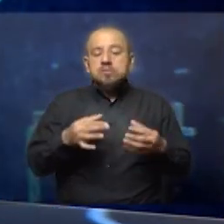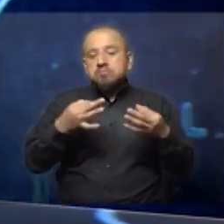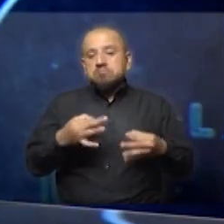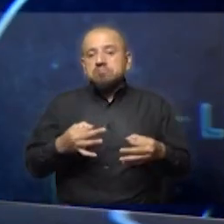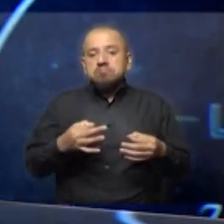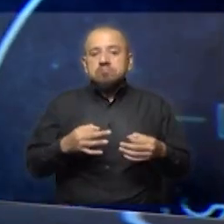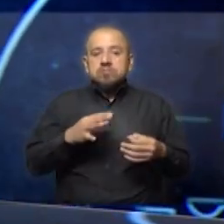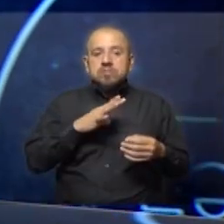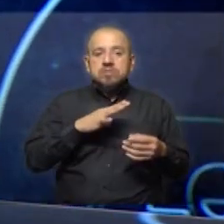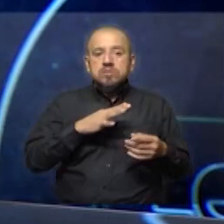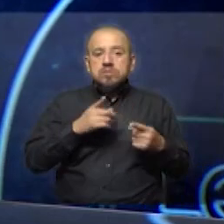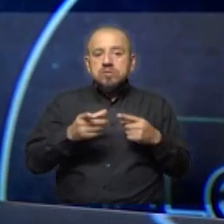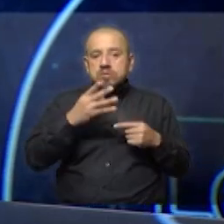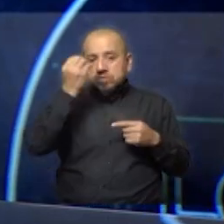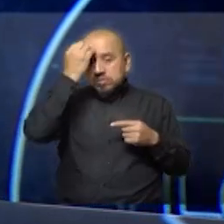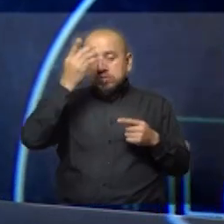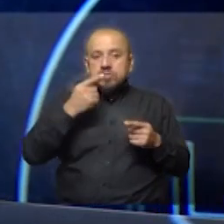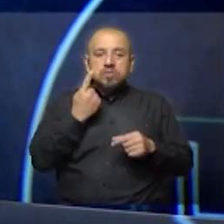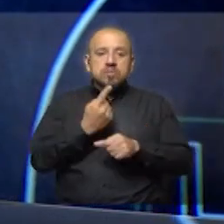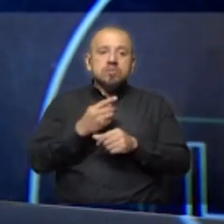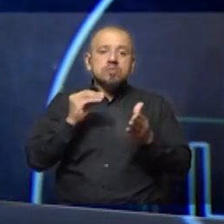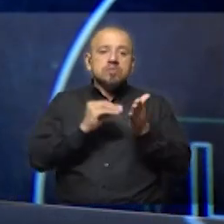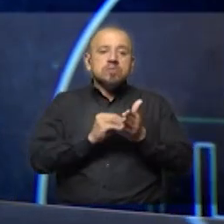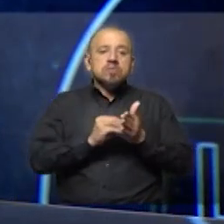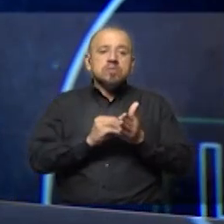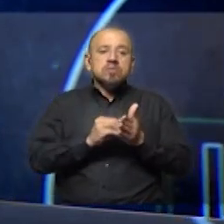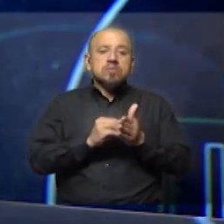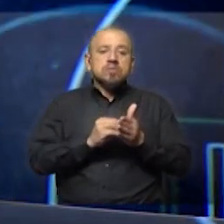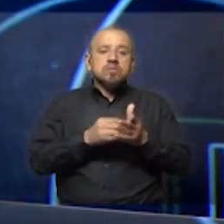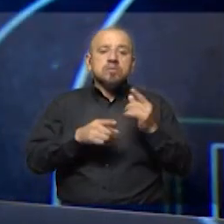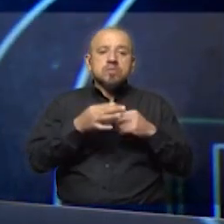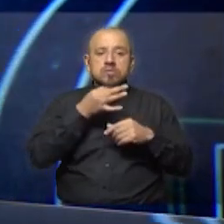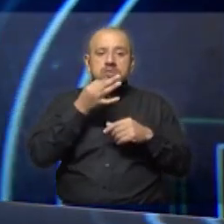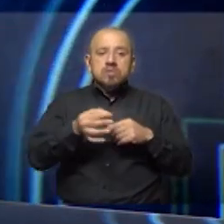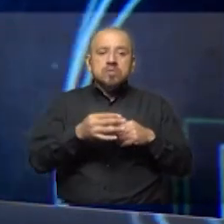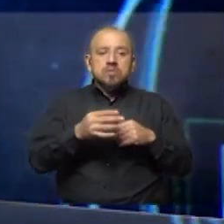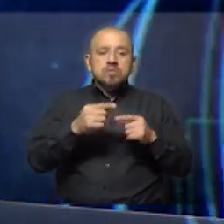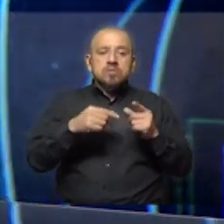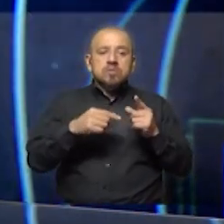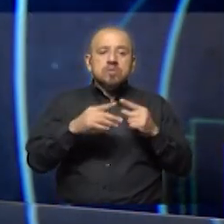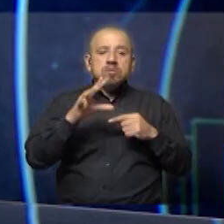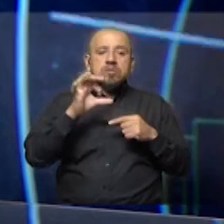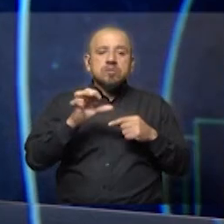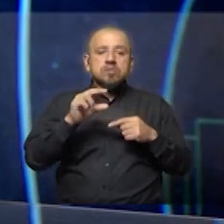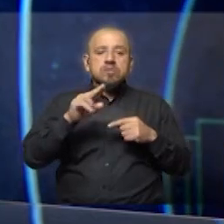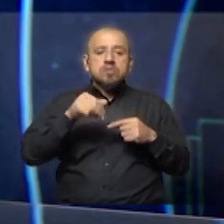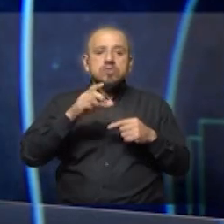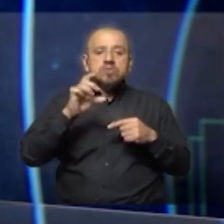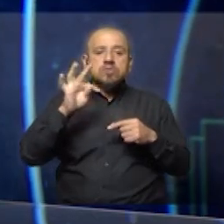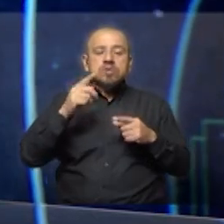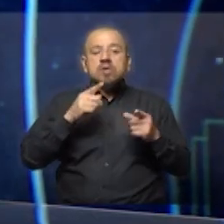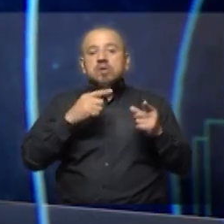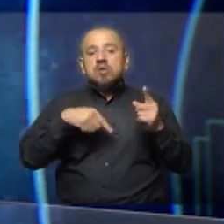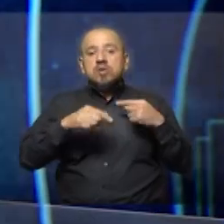porque conceptualiza porque por primera vez nos nombra como sujetas desdestinatarias de las normas